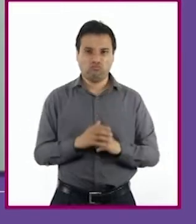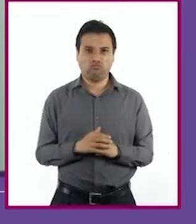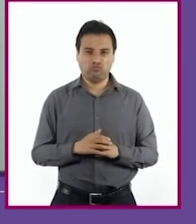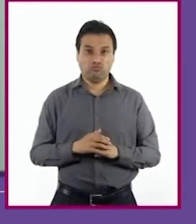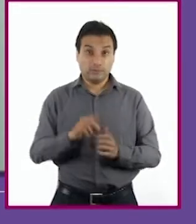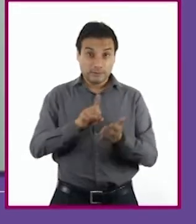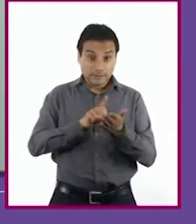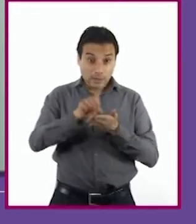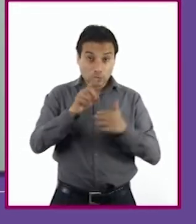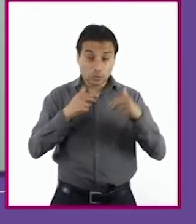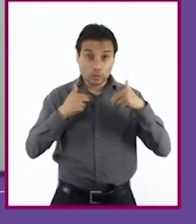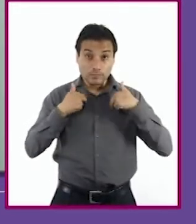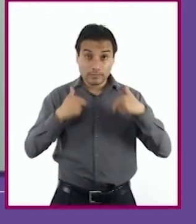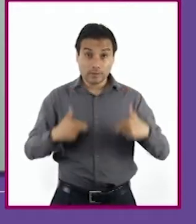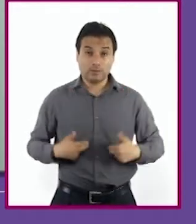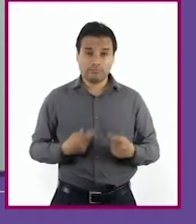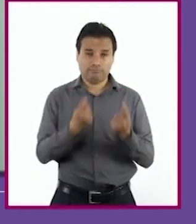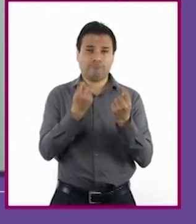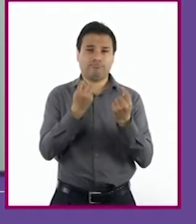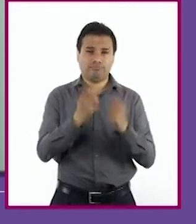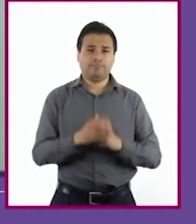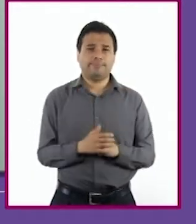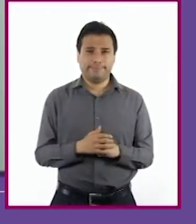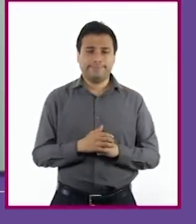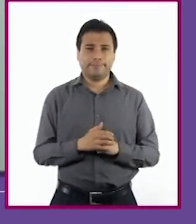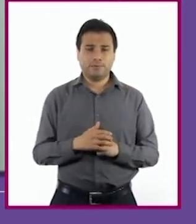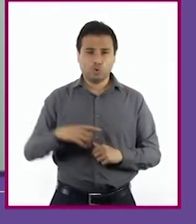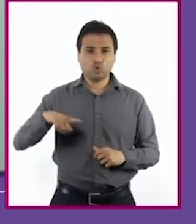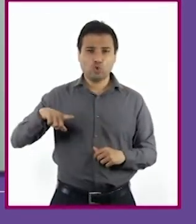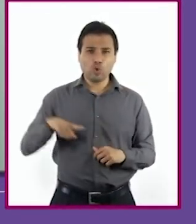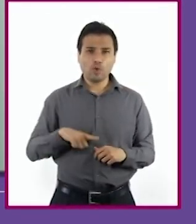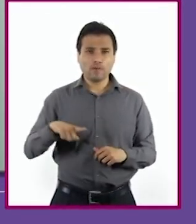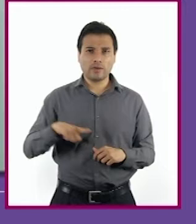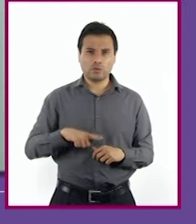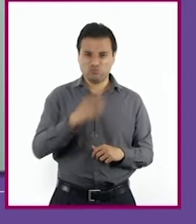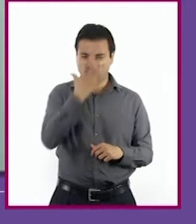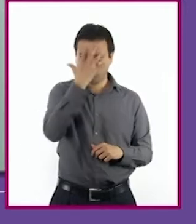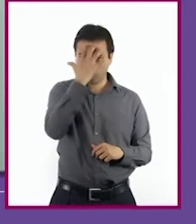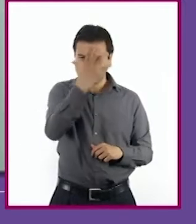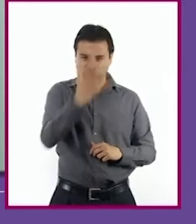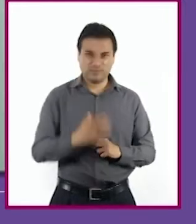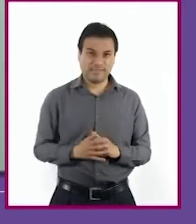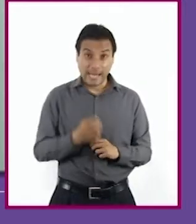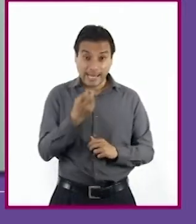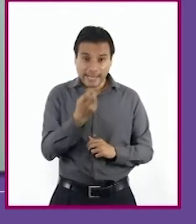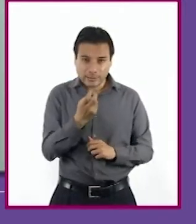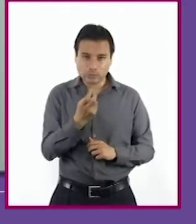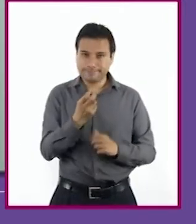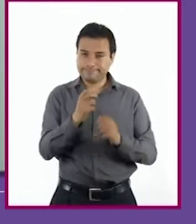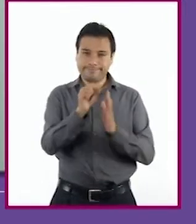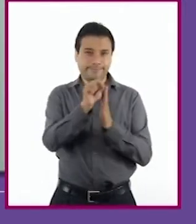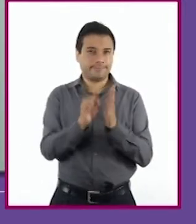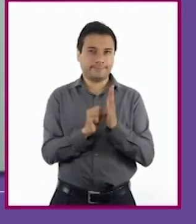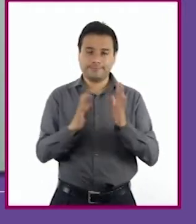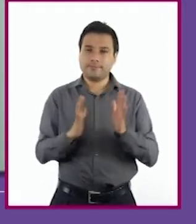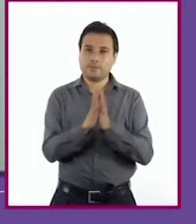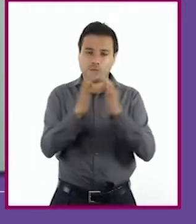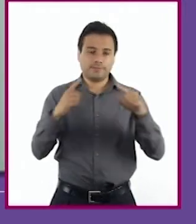los derechos humanos. El sistema autoritario es contrario a la democracia. Las